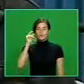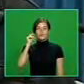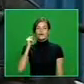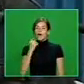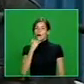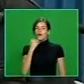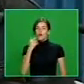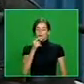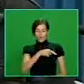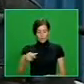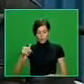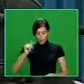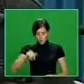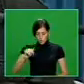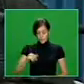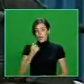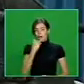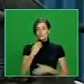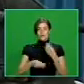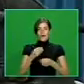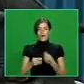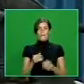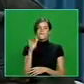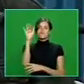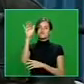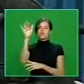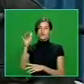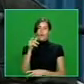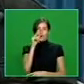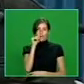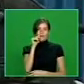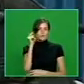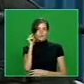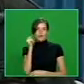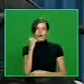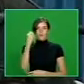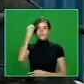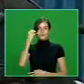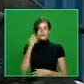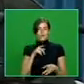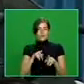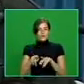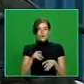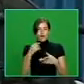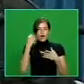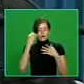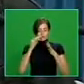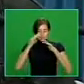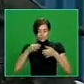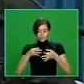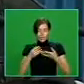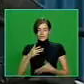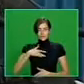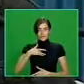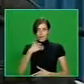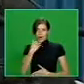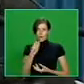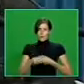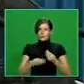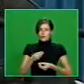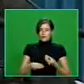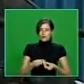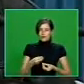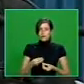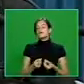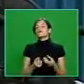niñas de hoy sean en el mañana hombres con pensamiento crítico con conciencia sensible para la conformación